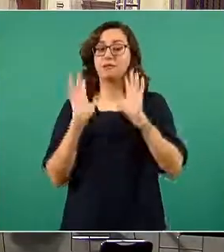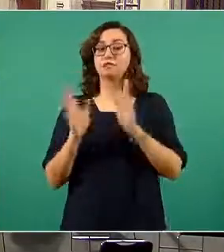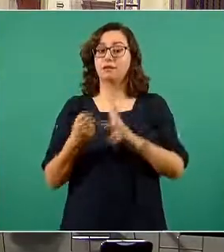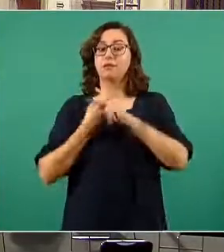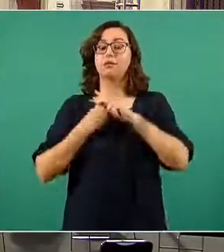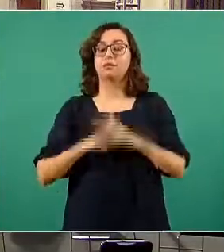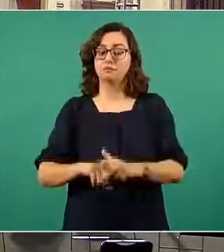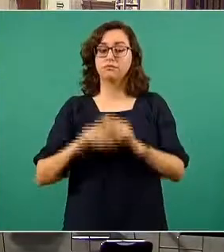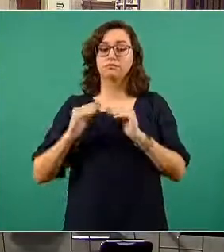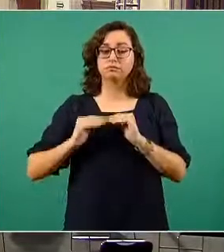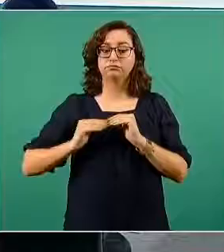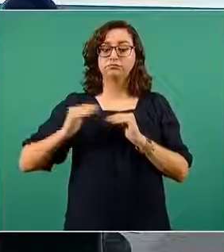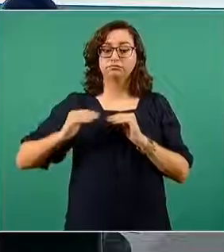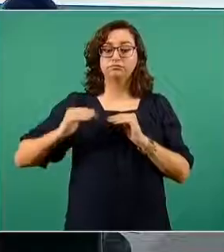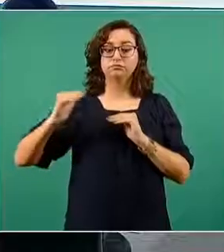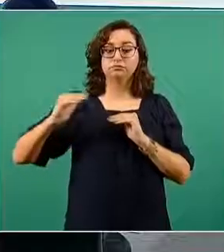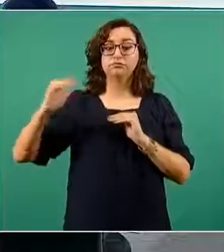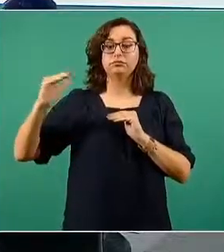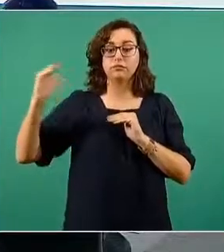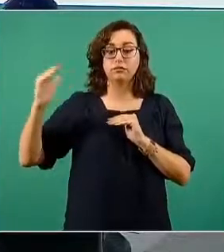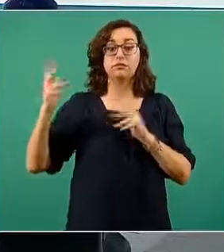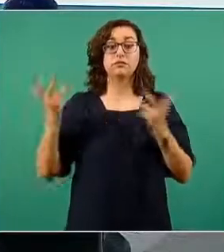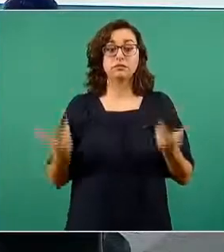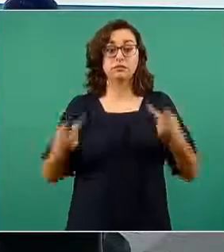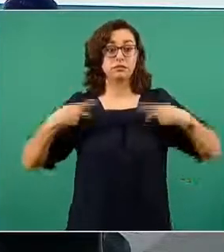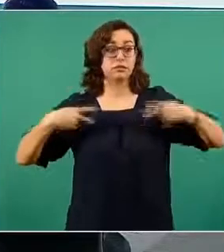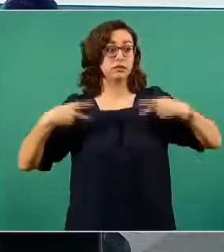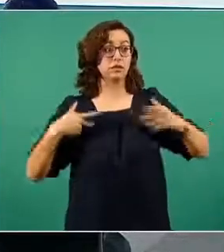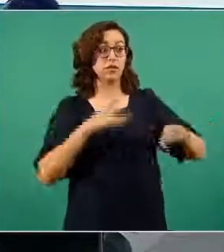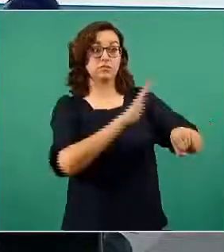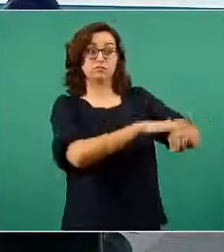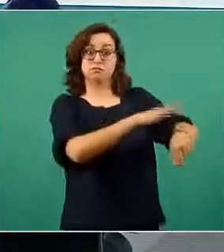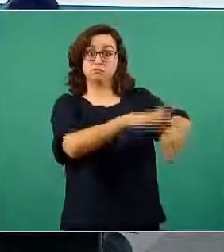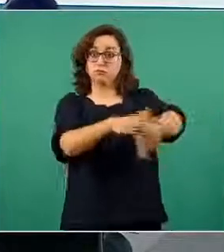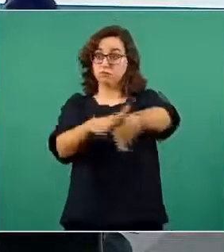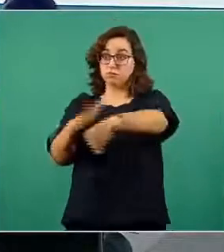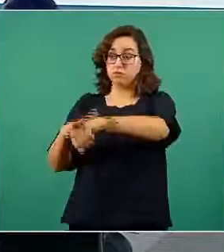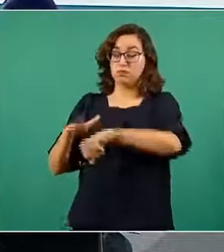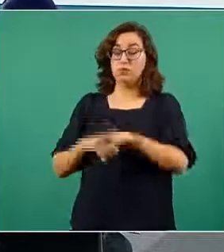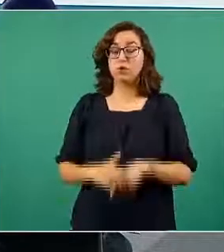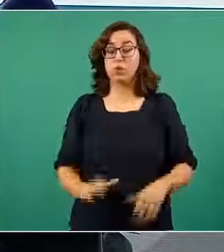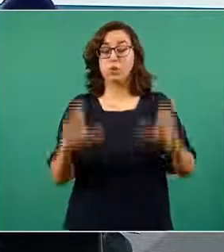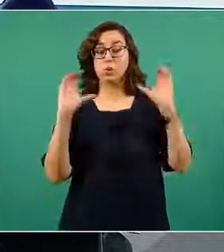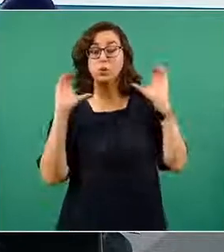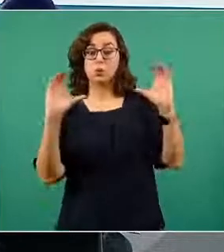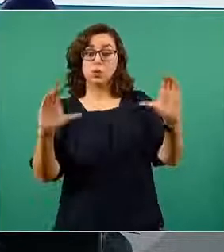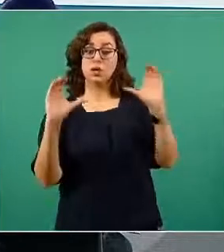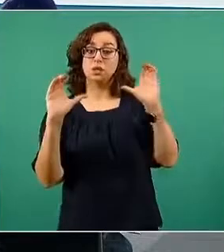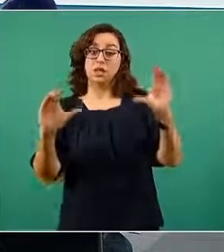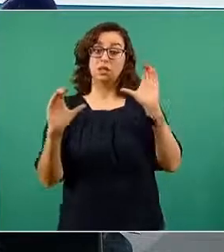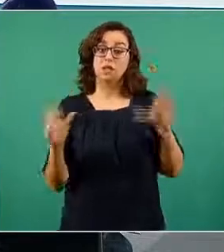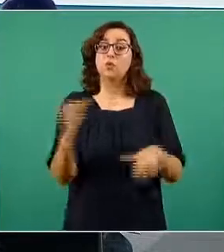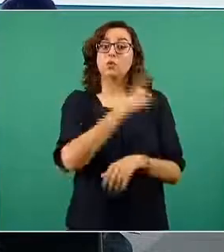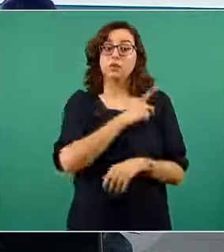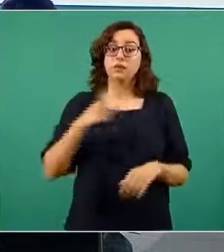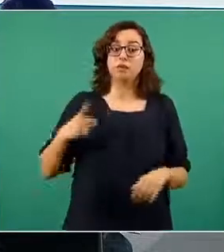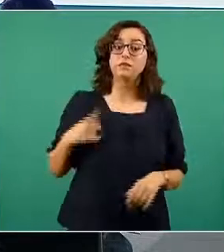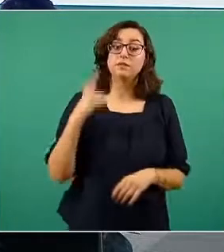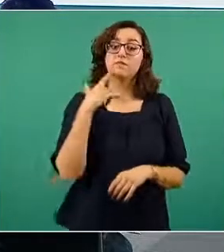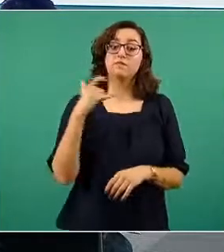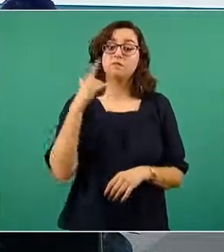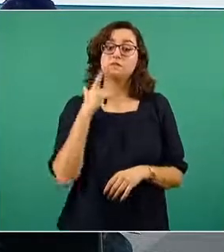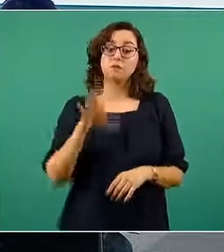Y bueno, pues aquí obviamente la llamada es a la población de estas entidades a sumarse a los esfuerzos